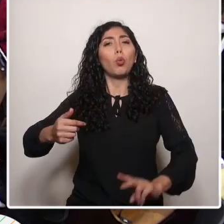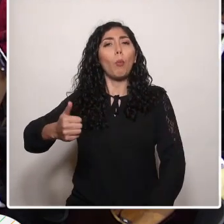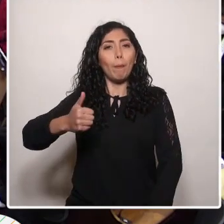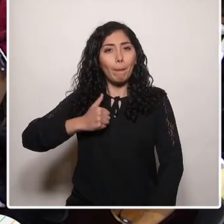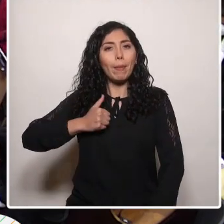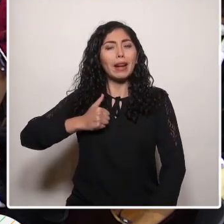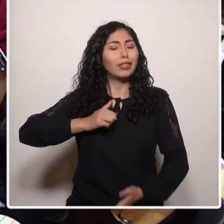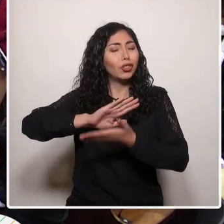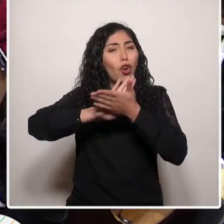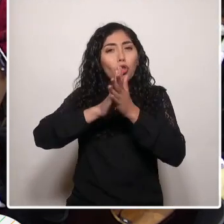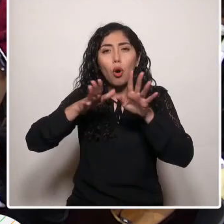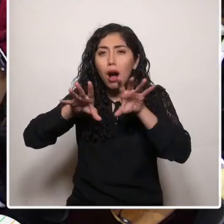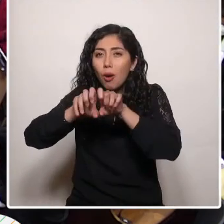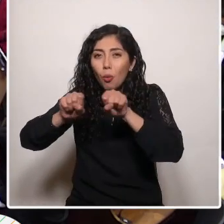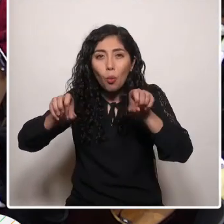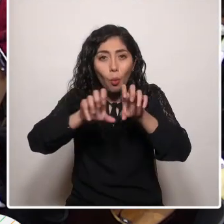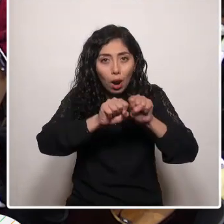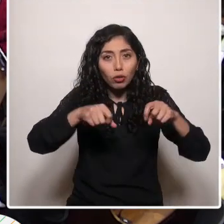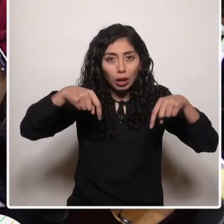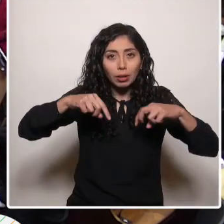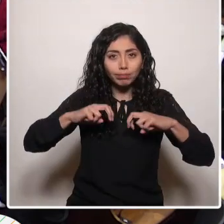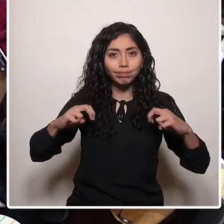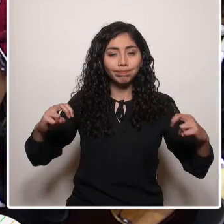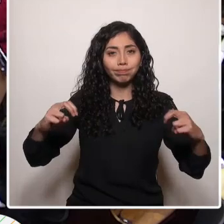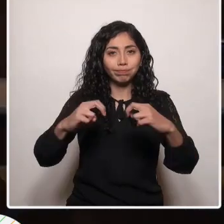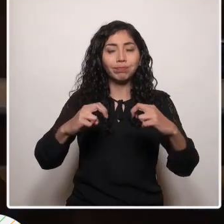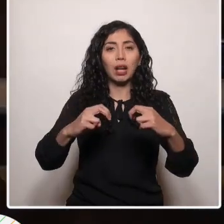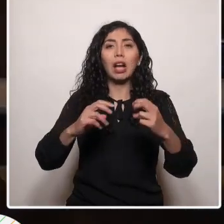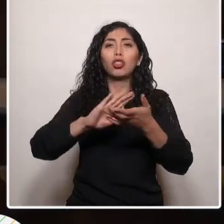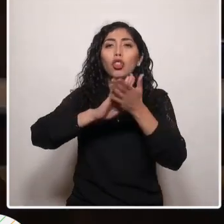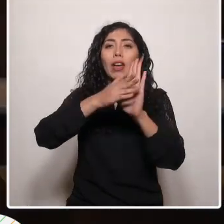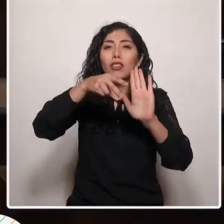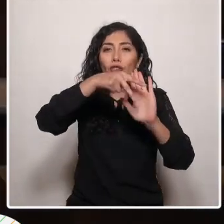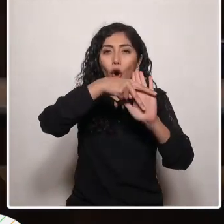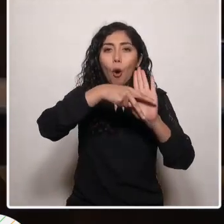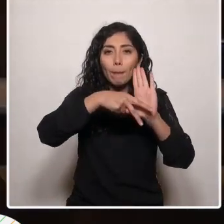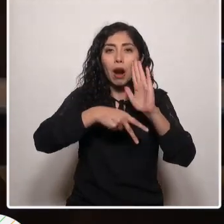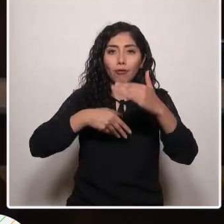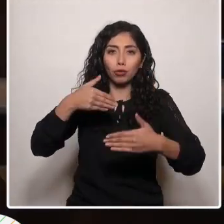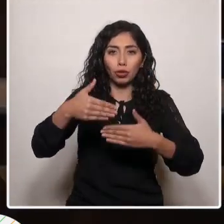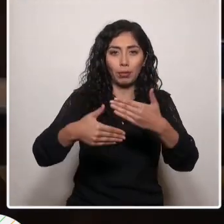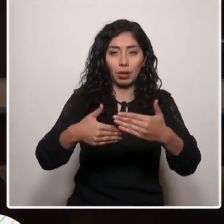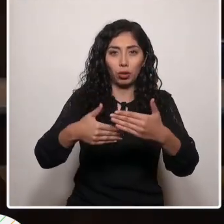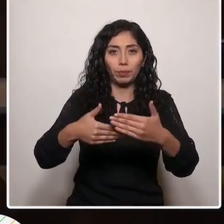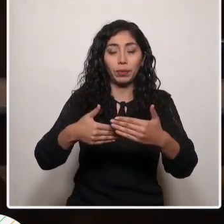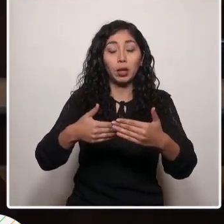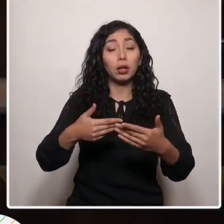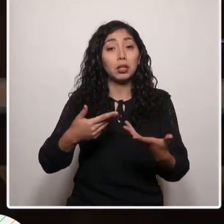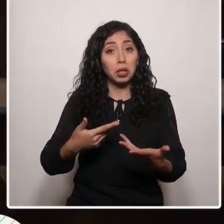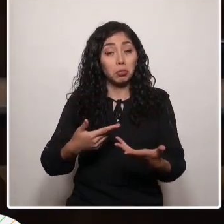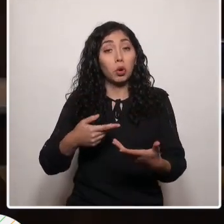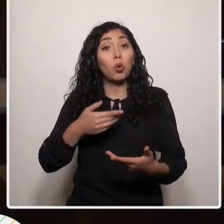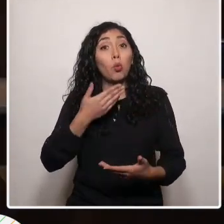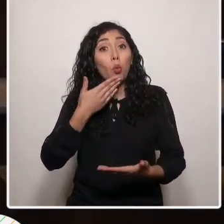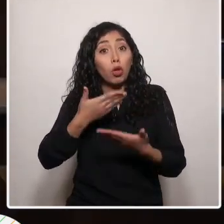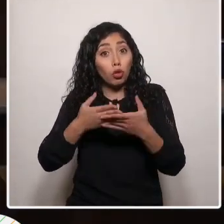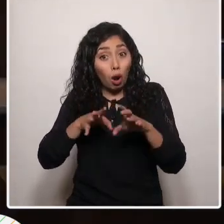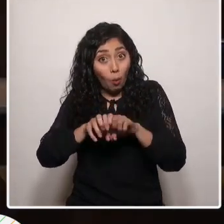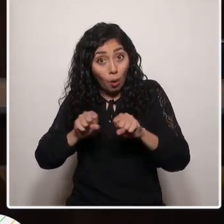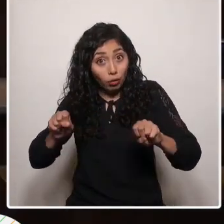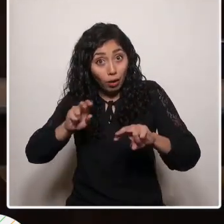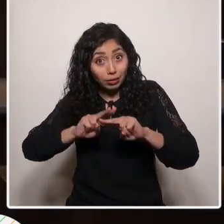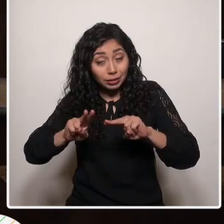comisión a las normas transitorias de funcionamiento. Y en ese adoptar acuerdos yo veo, señor secretario, un